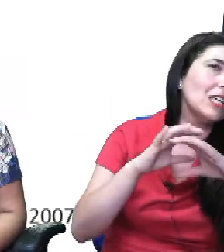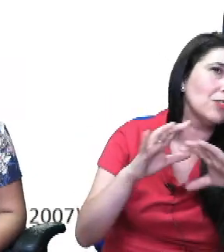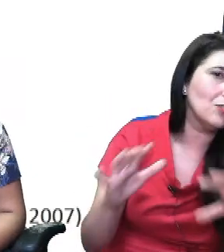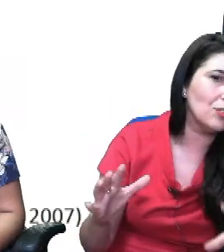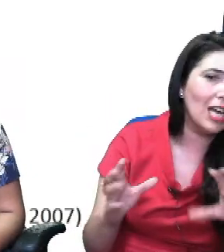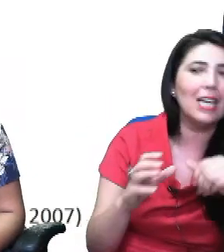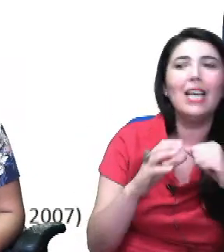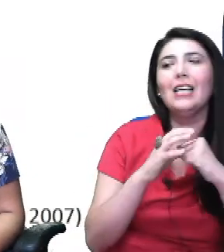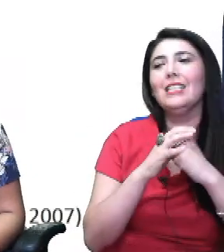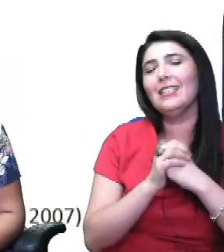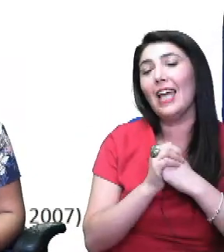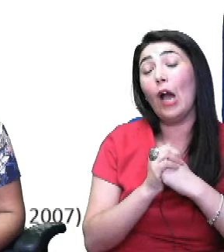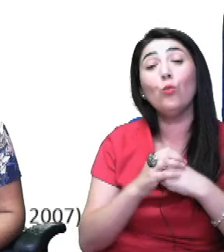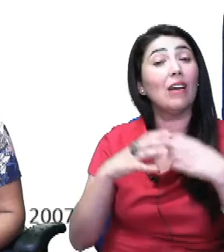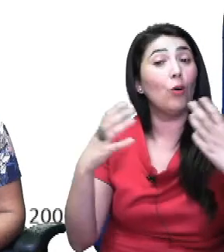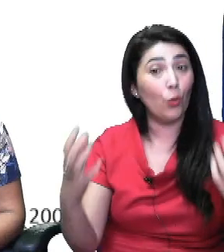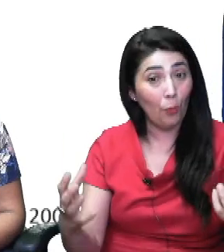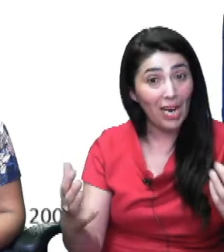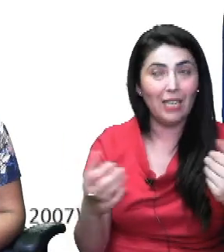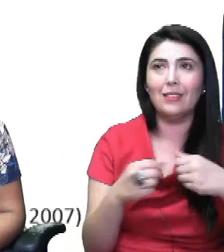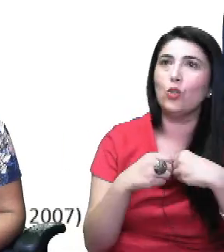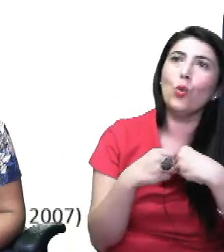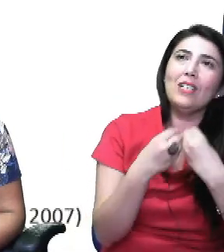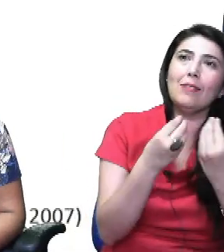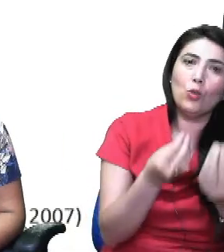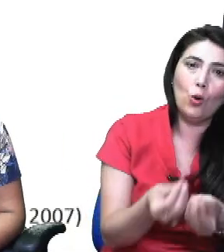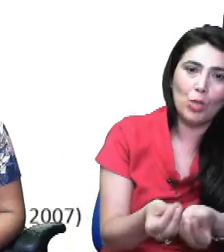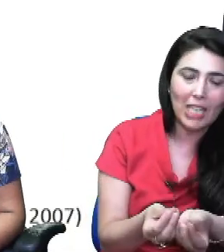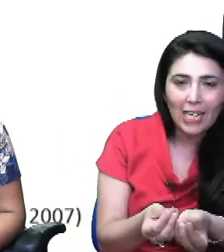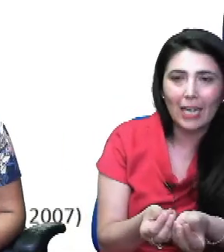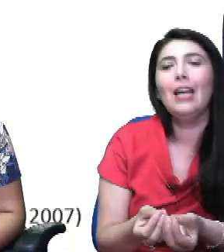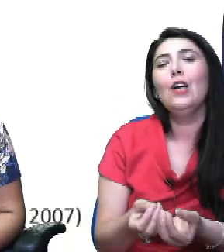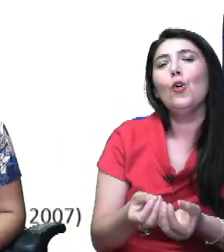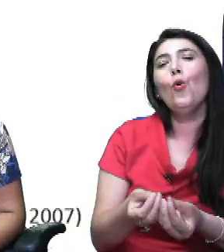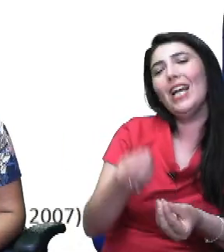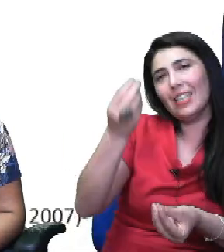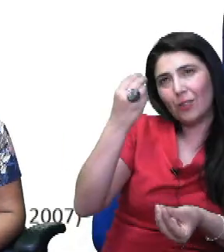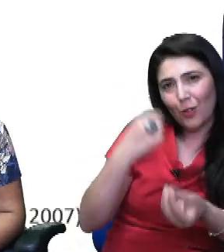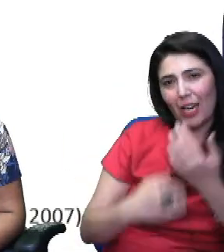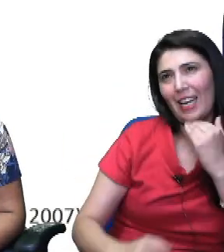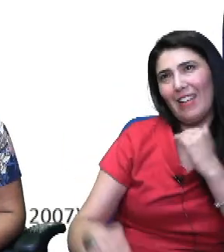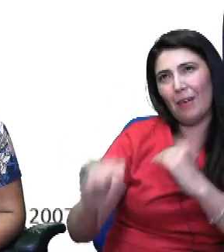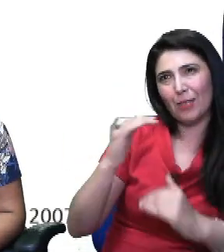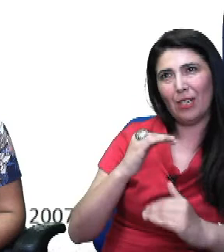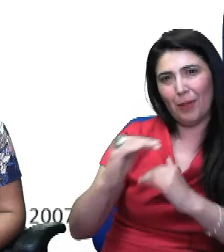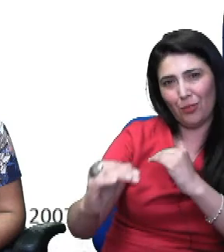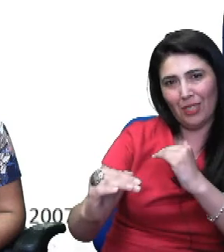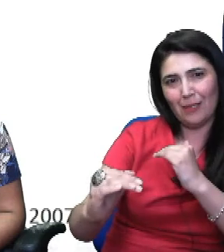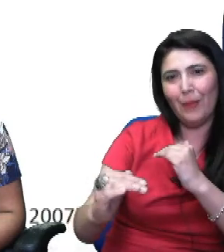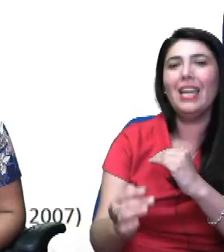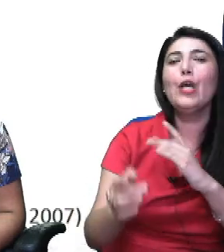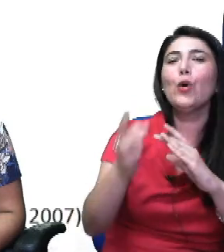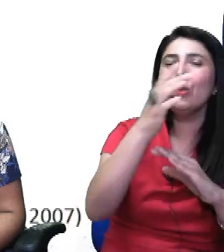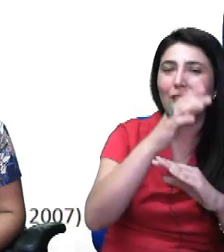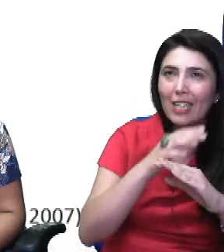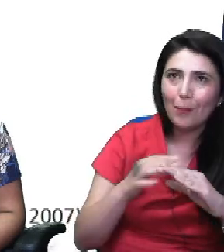de comunicación social, ya sea un trabajo grupal, ¿cierto?, una intervención comunitaria, una atención en el nivel persona a persona